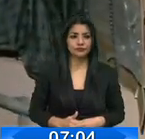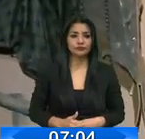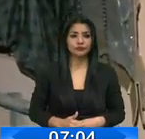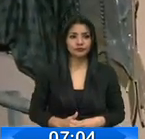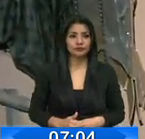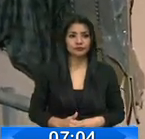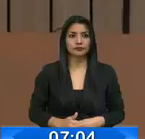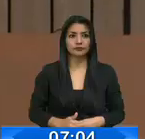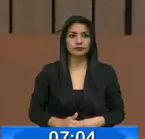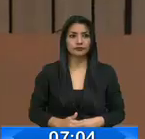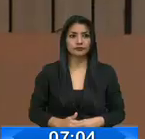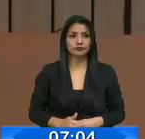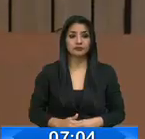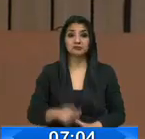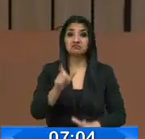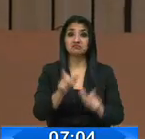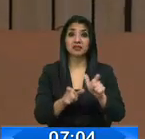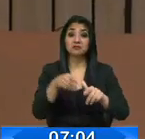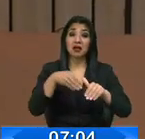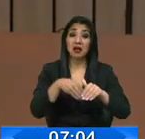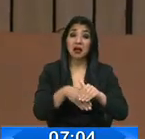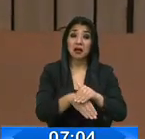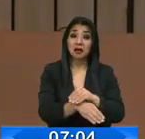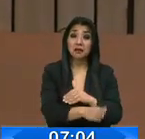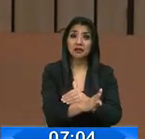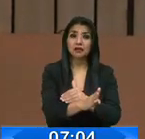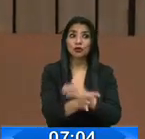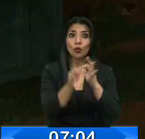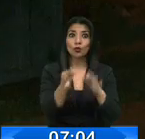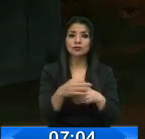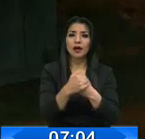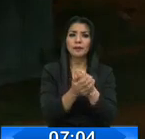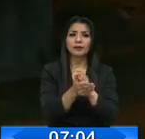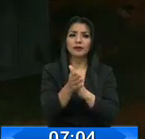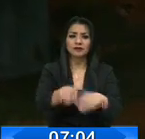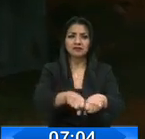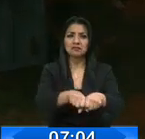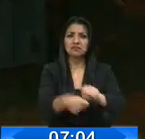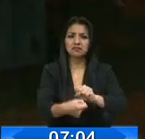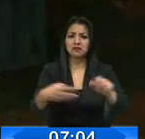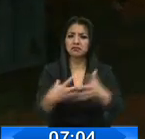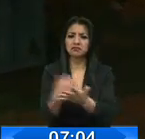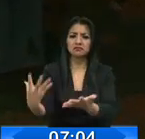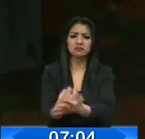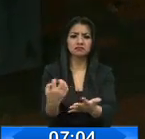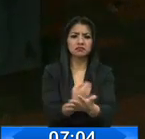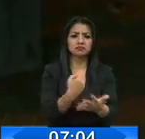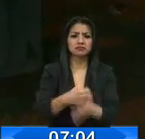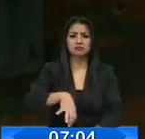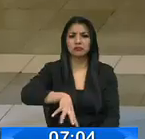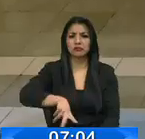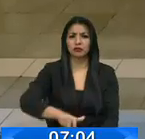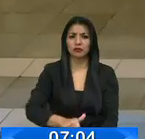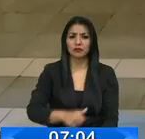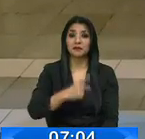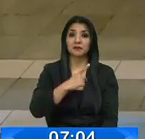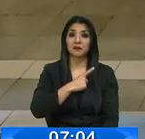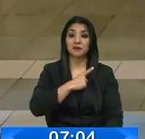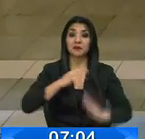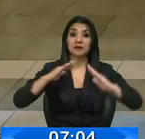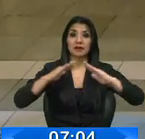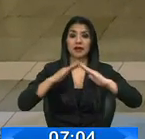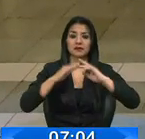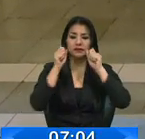Aprovechaban que sus víctimas descansaban para ingresar a las viviendas forzando las chapas y robar lo que más podían. Cuando los propietarios de los